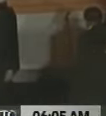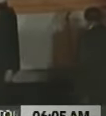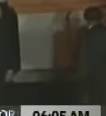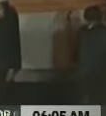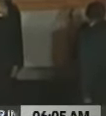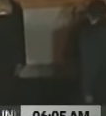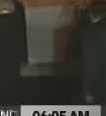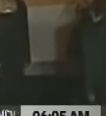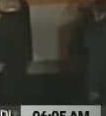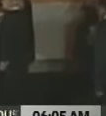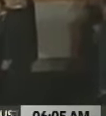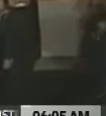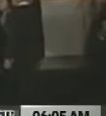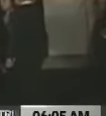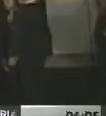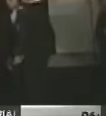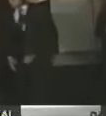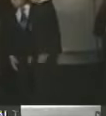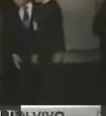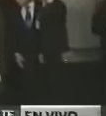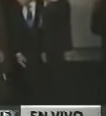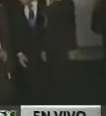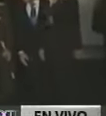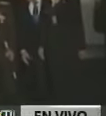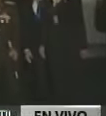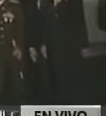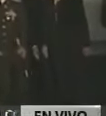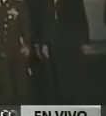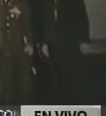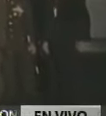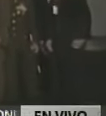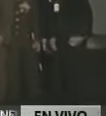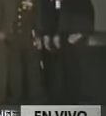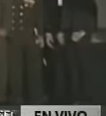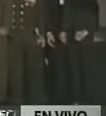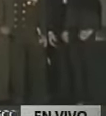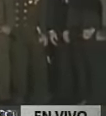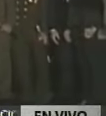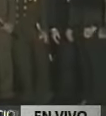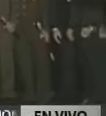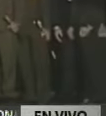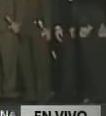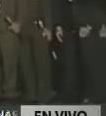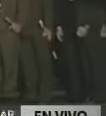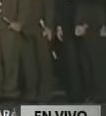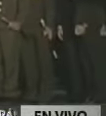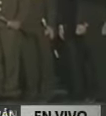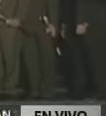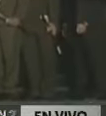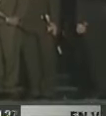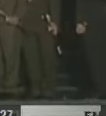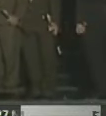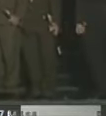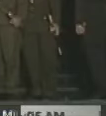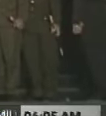al campesino, desaparición de los godos, eran las consignas del general del pueblo soberano. Hoy, 1 de febrero,